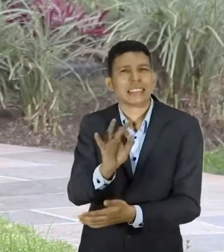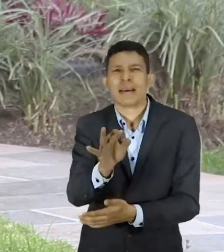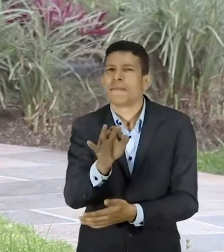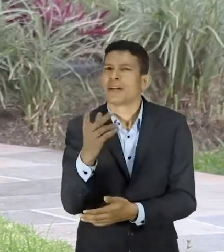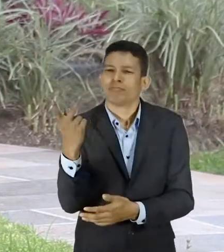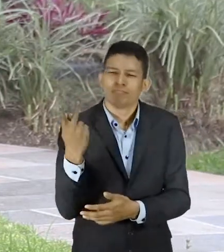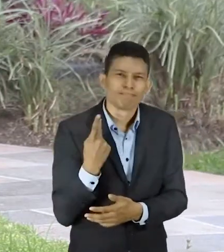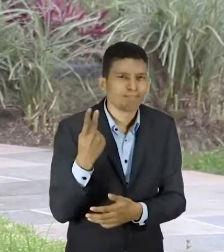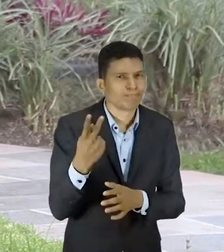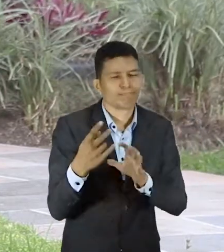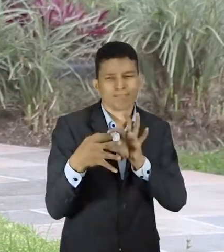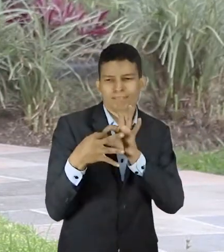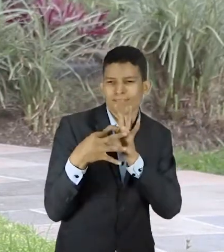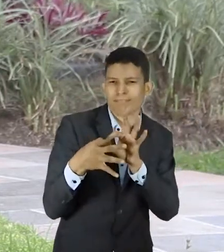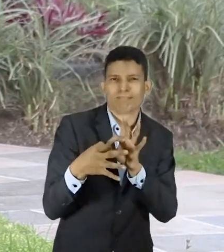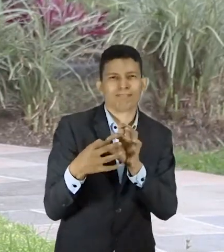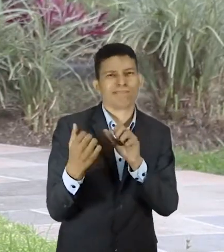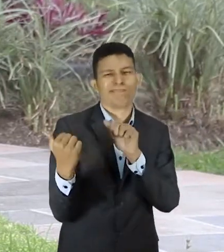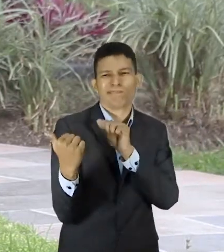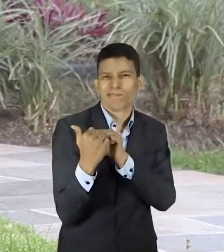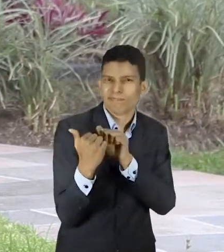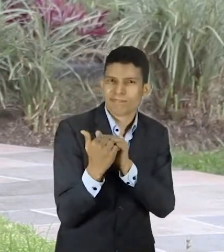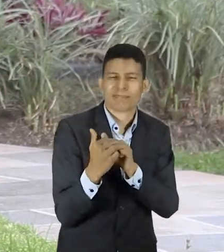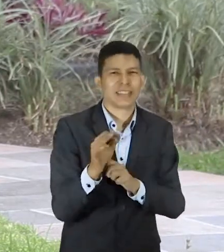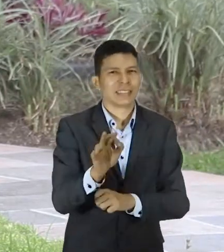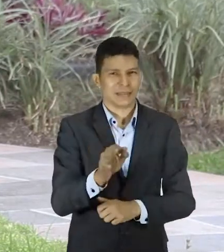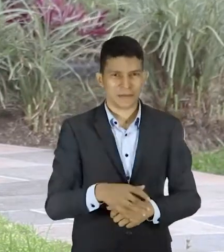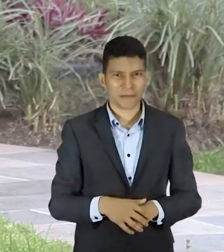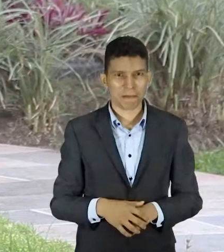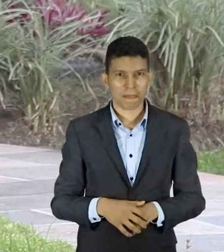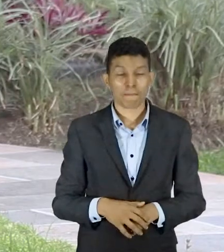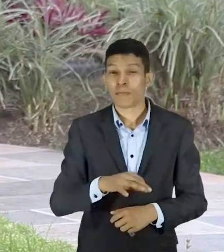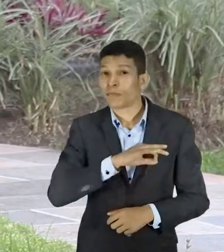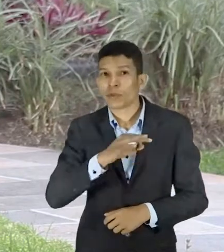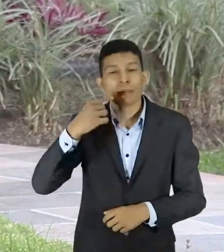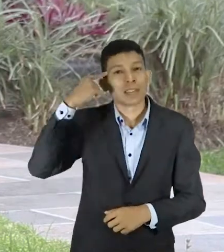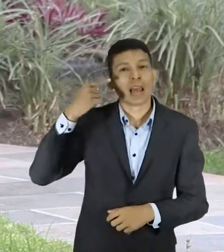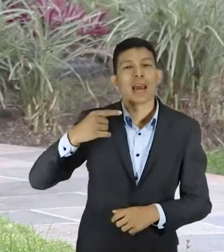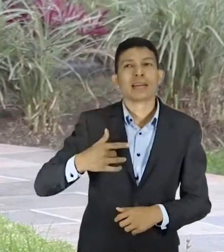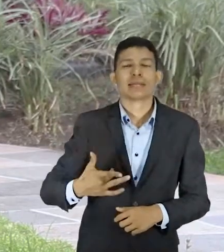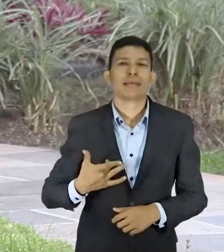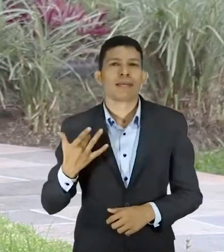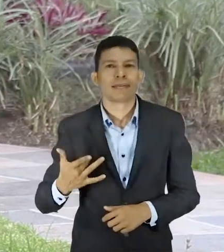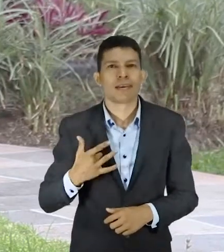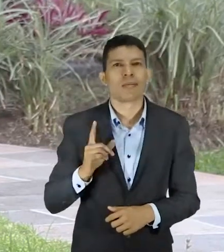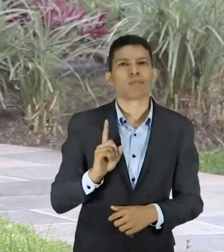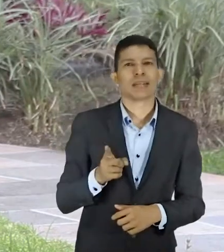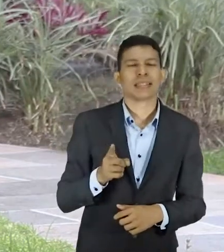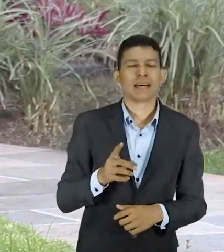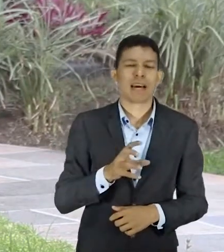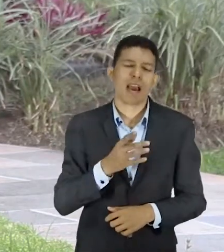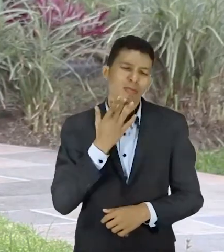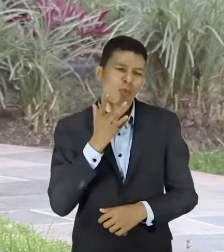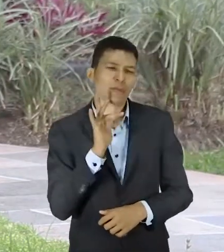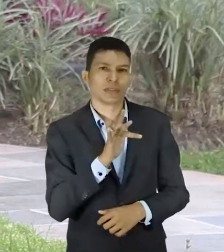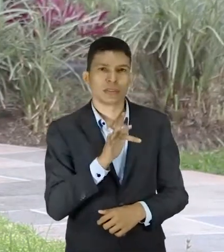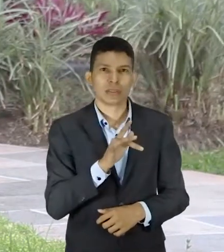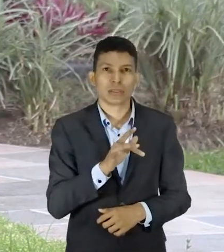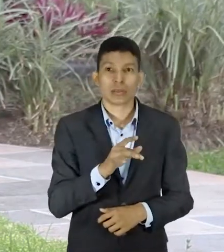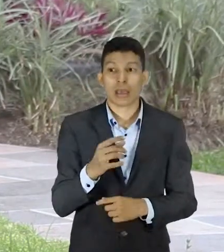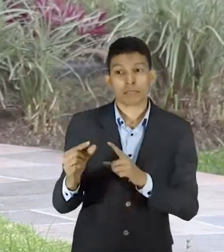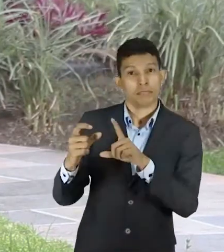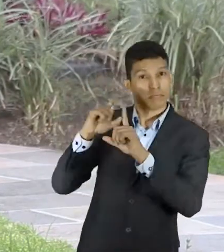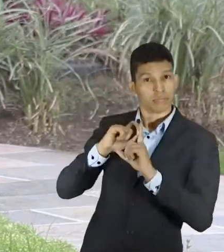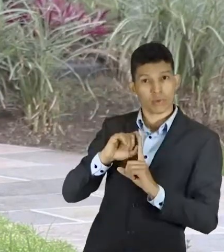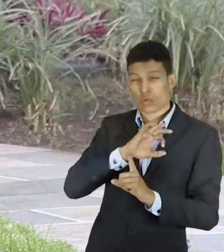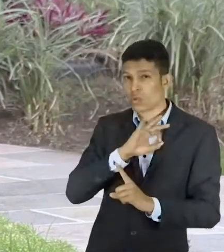siempre me acompañó, siempre, siempre estuvo allí. Nunca ha sentido él lástima, o al menos